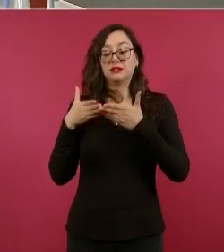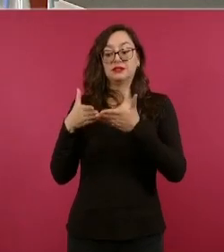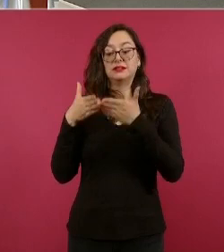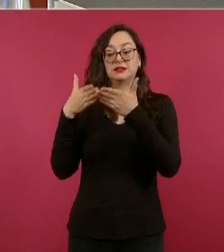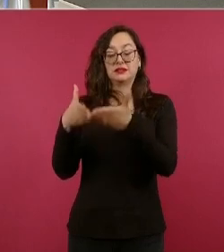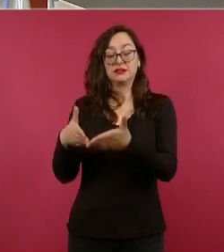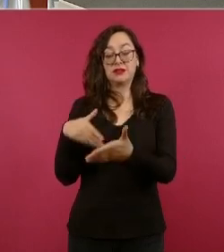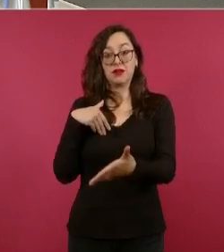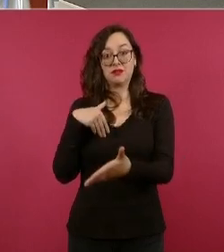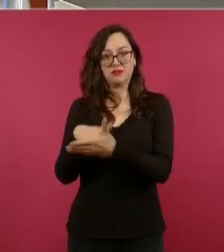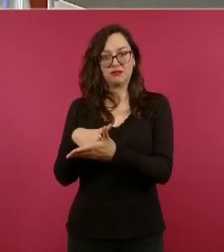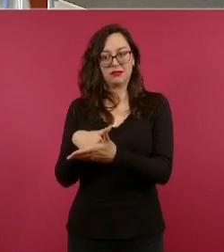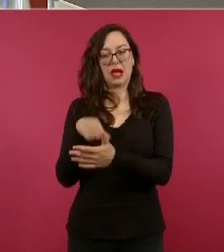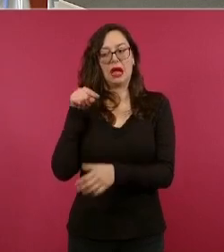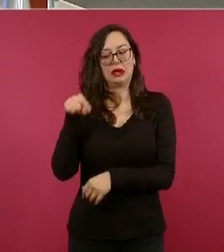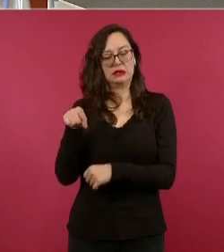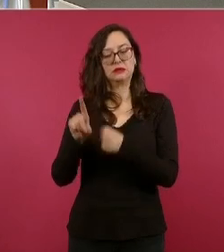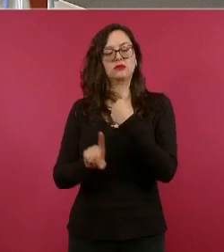Es